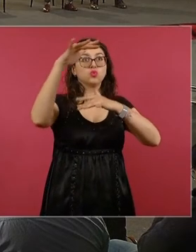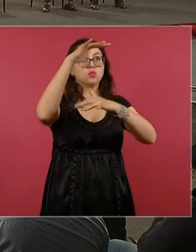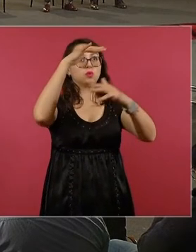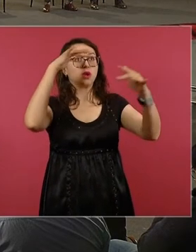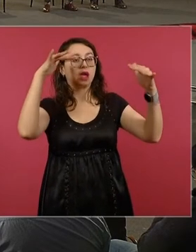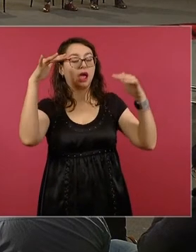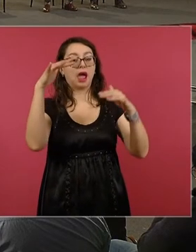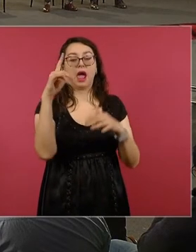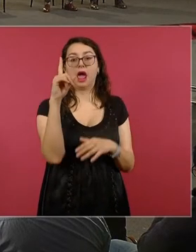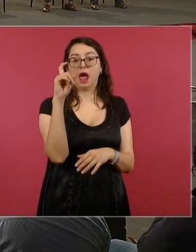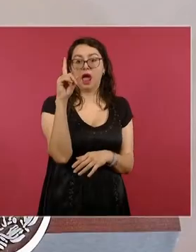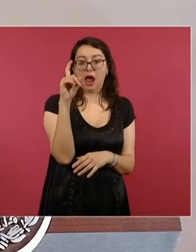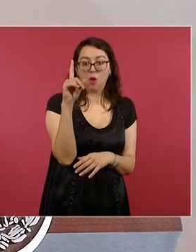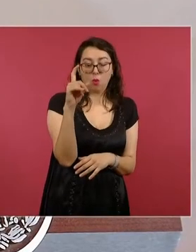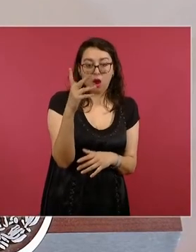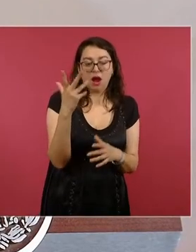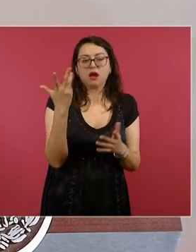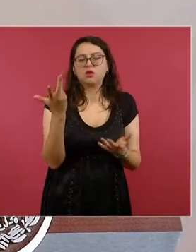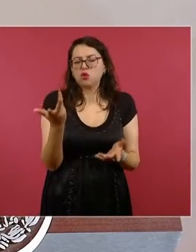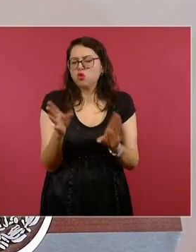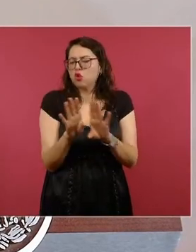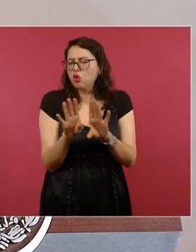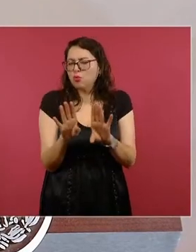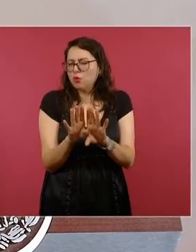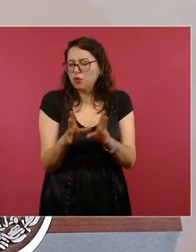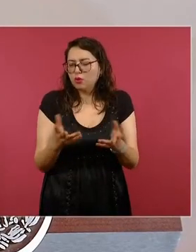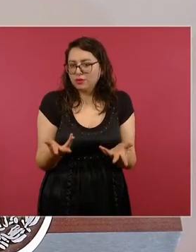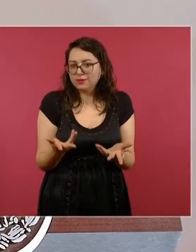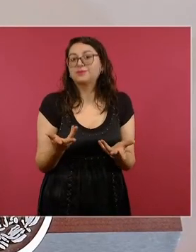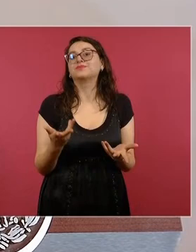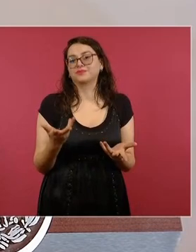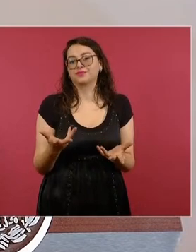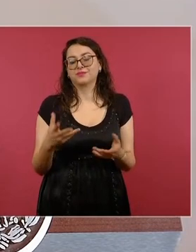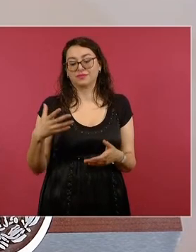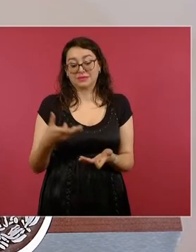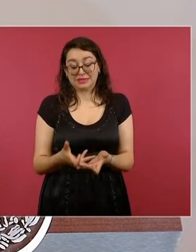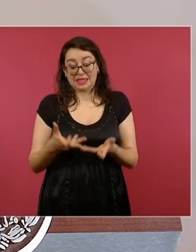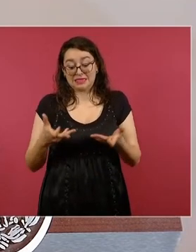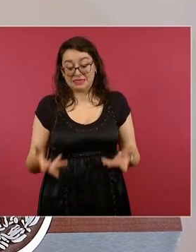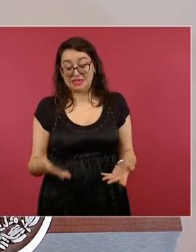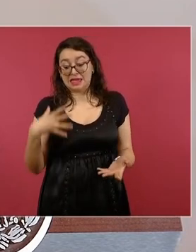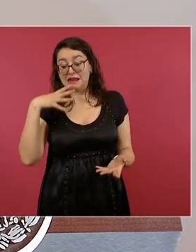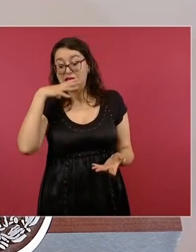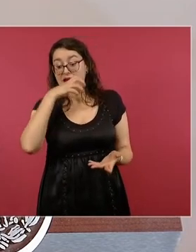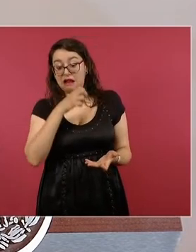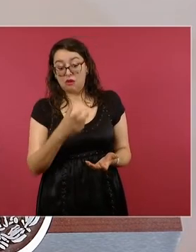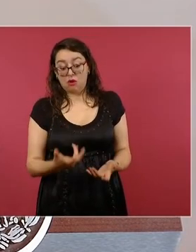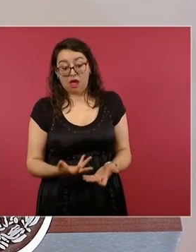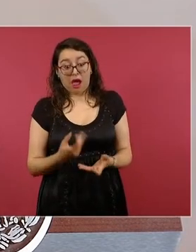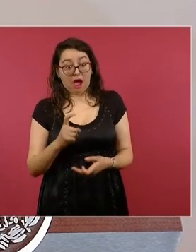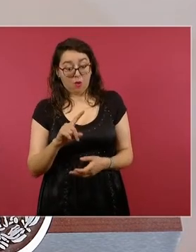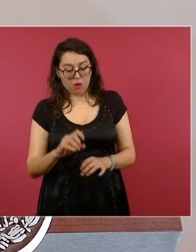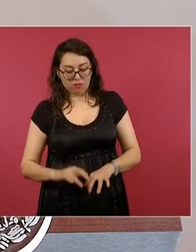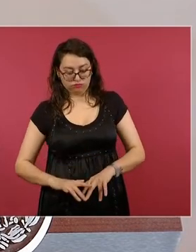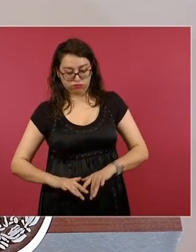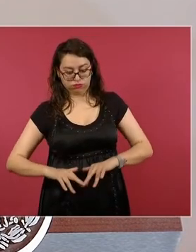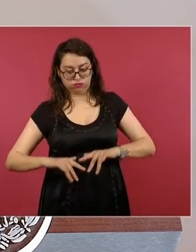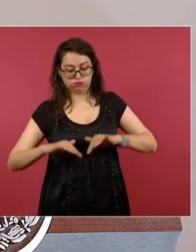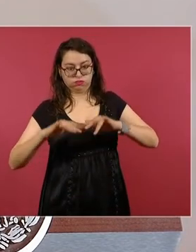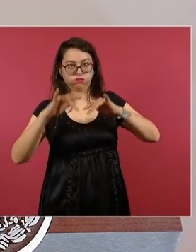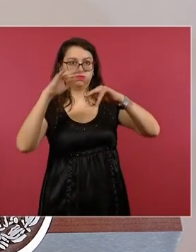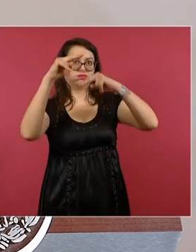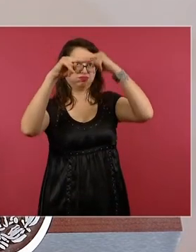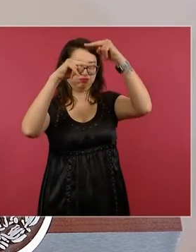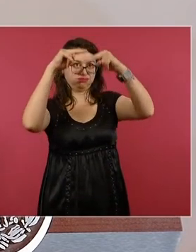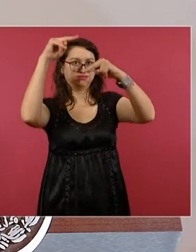de la evaporación del agua superficial, convertida en el vapor que ocasiona el calor del sol. Además, parte de la